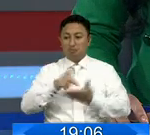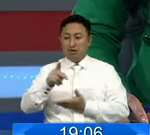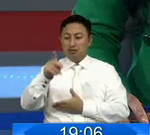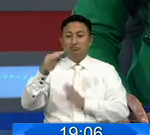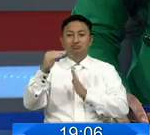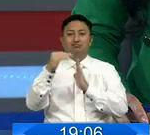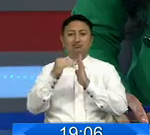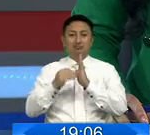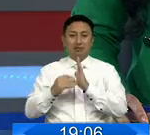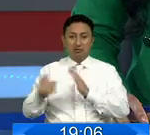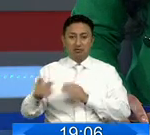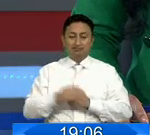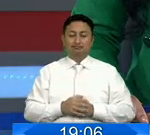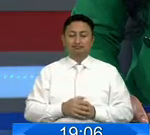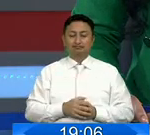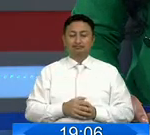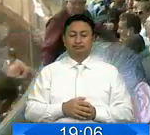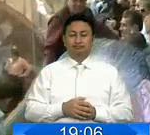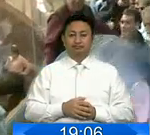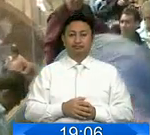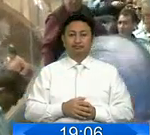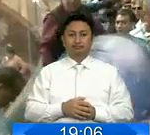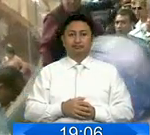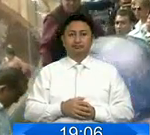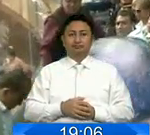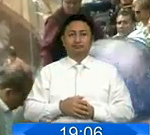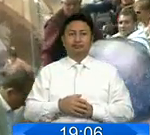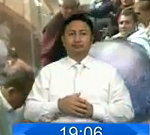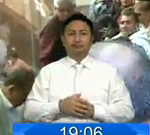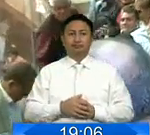los maestros del país.